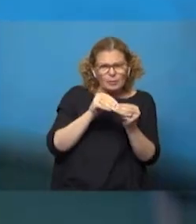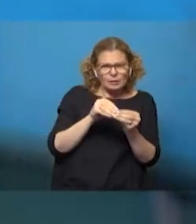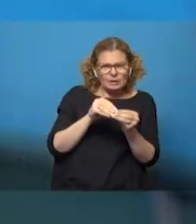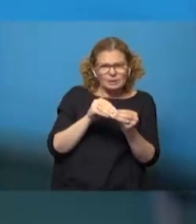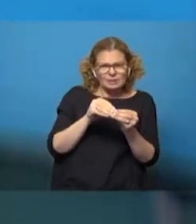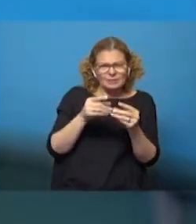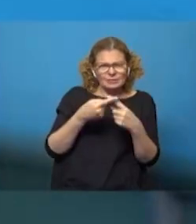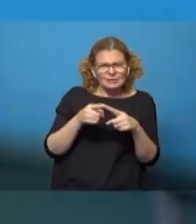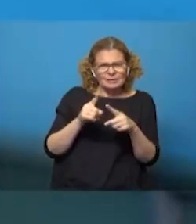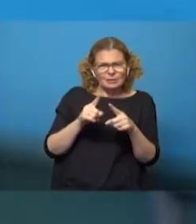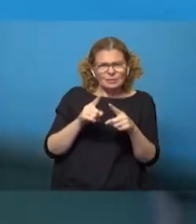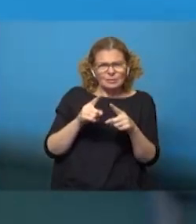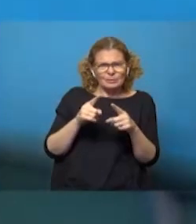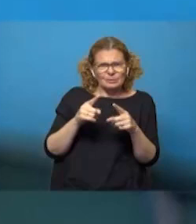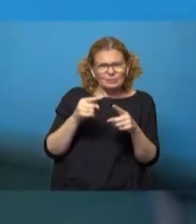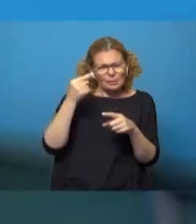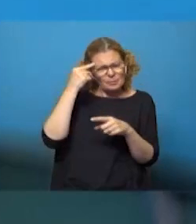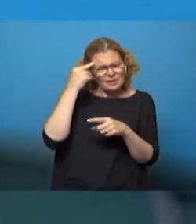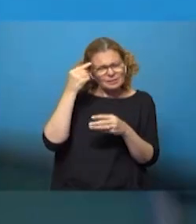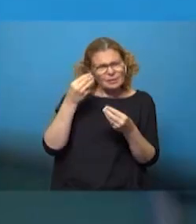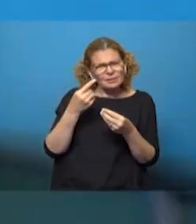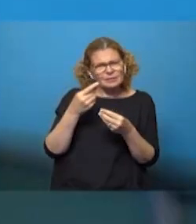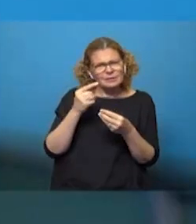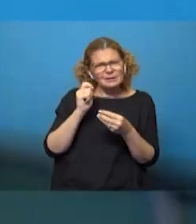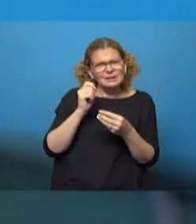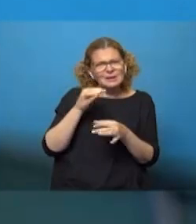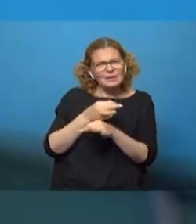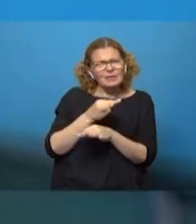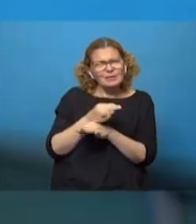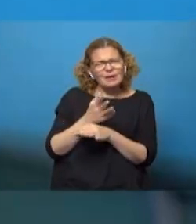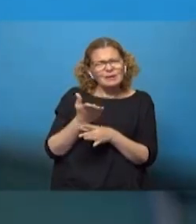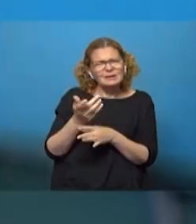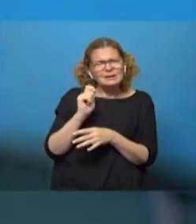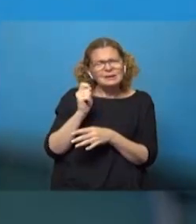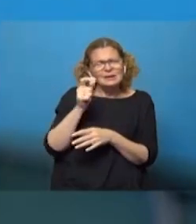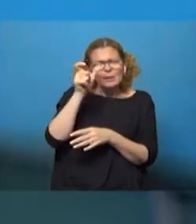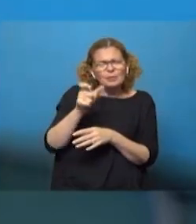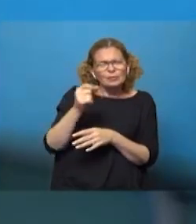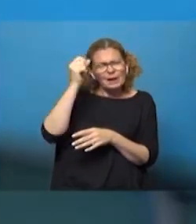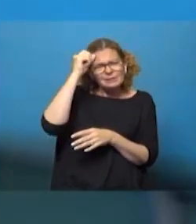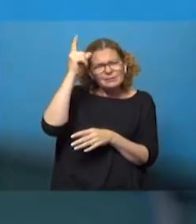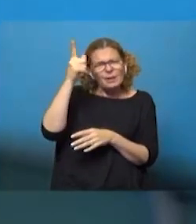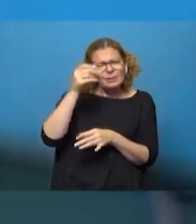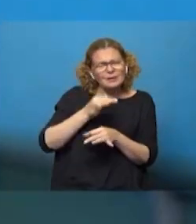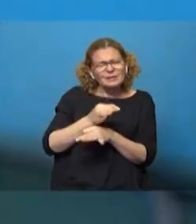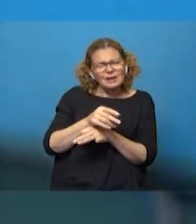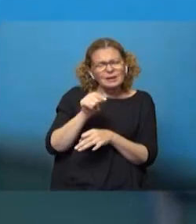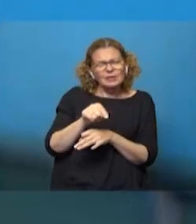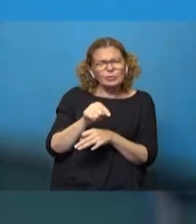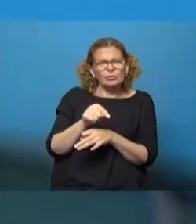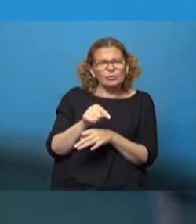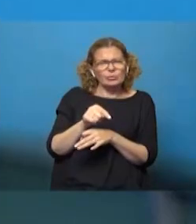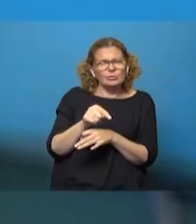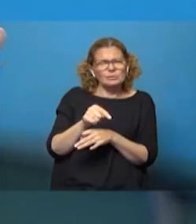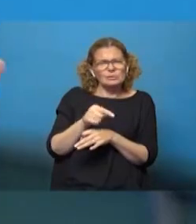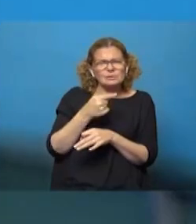materias tan tan abstrusas que además uno piensa bueno y Quién las va a enseñar quién la persona capacitaba para enseñar eso y tengo